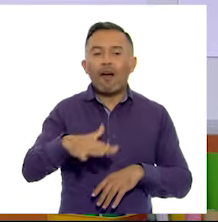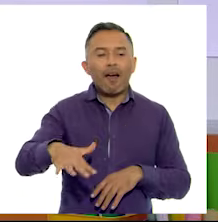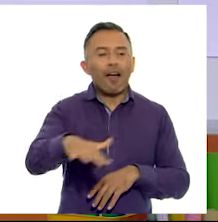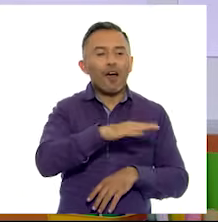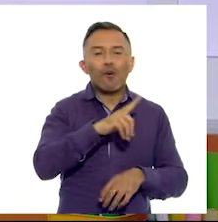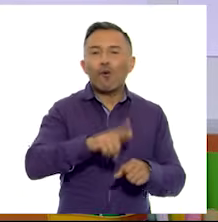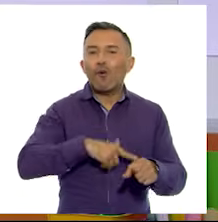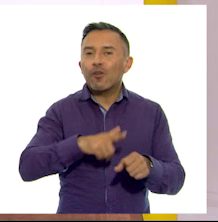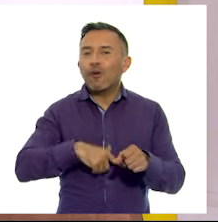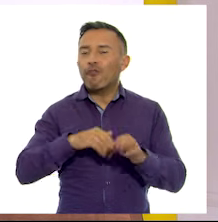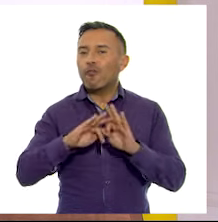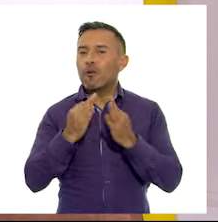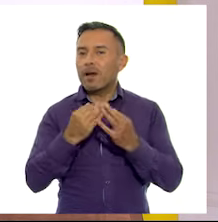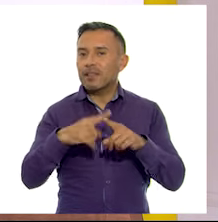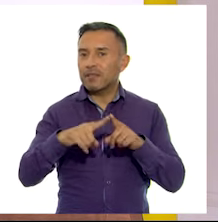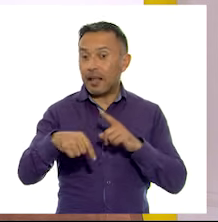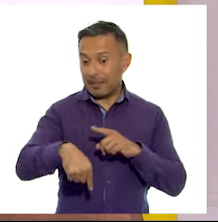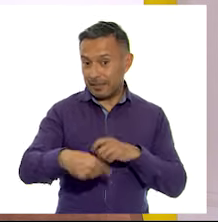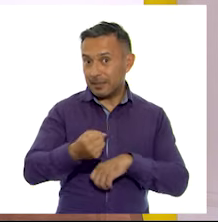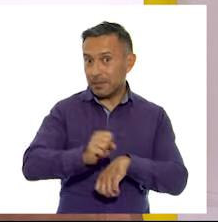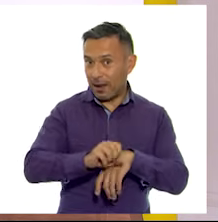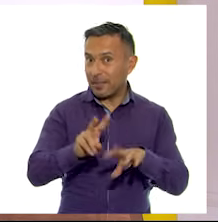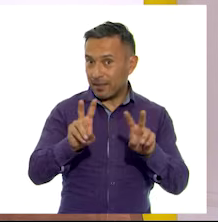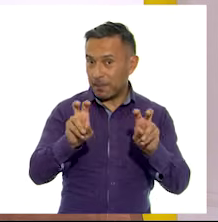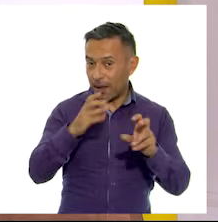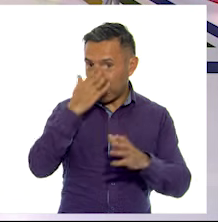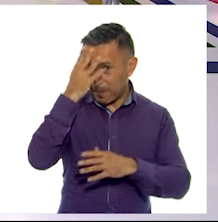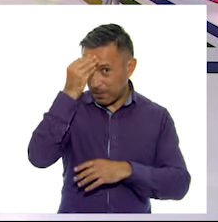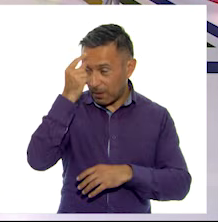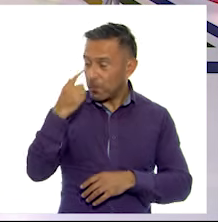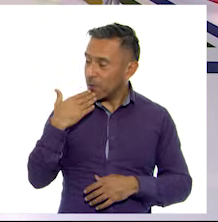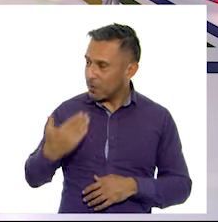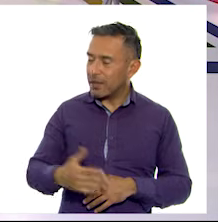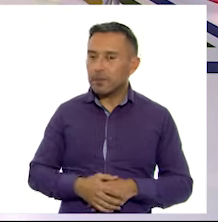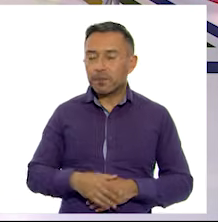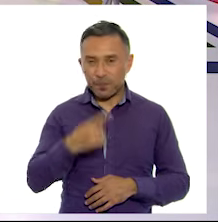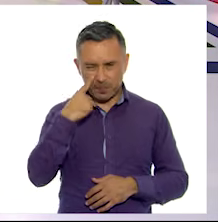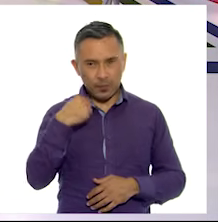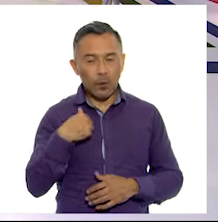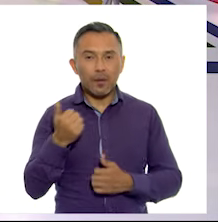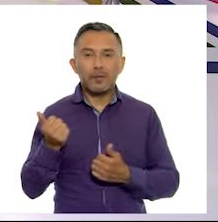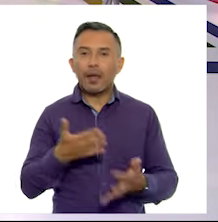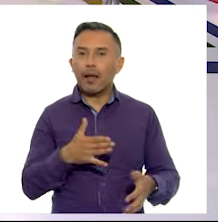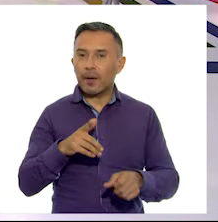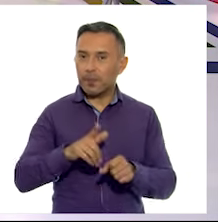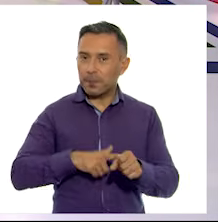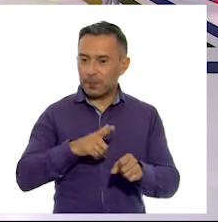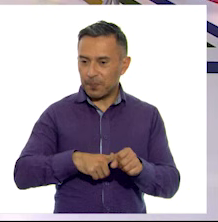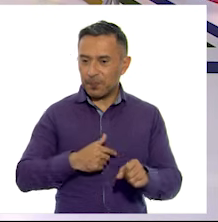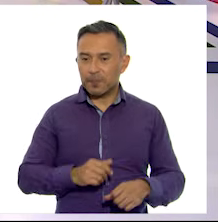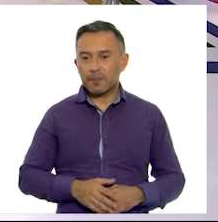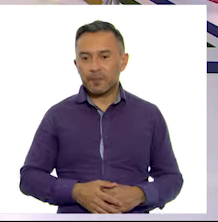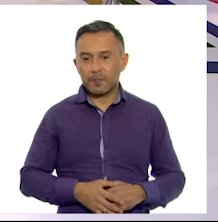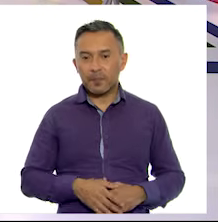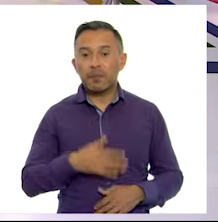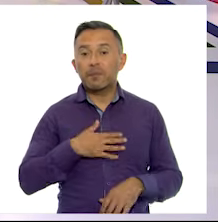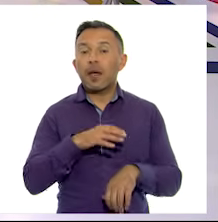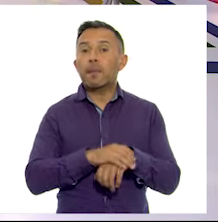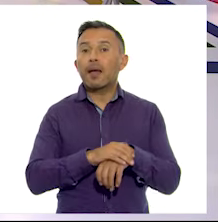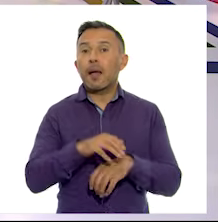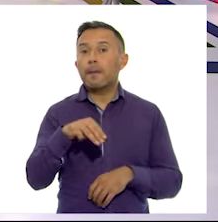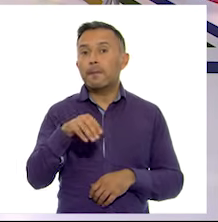esta semana. Muy bien, muy bien. Para eso, fíjate que te traje unas pinturas. Esta es de mi amiga Mariela